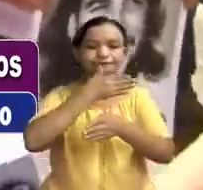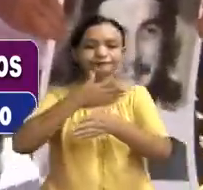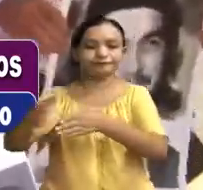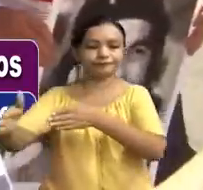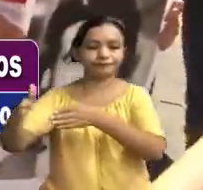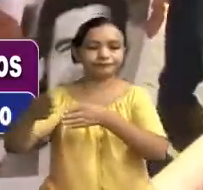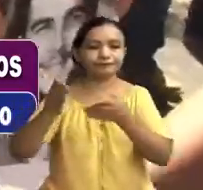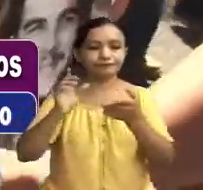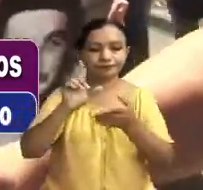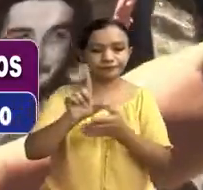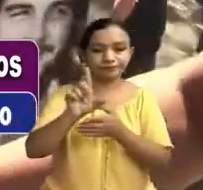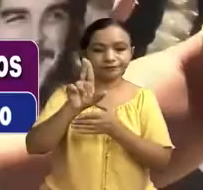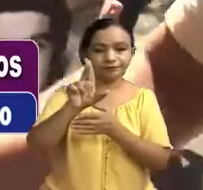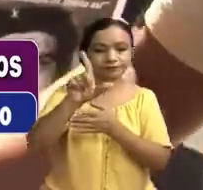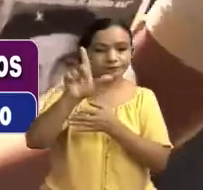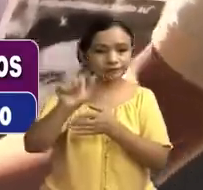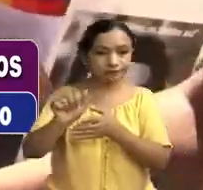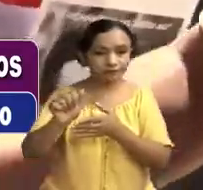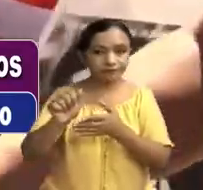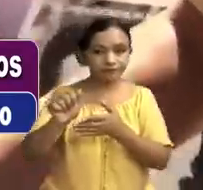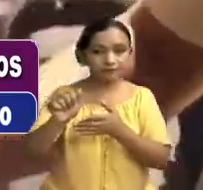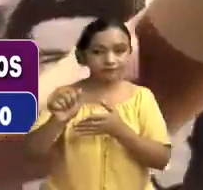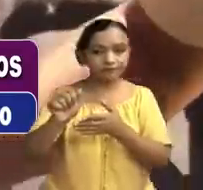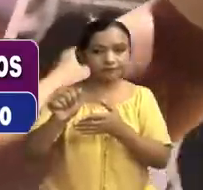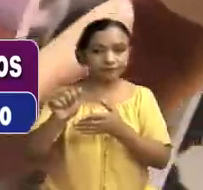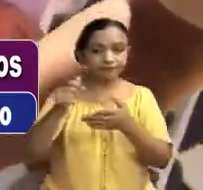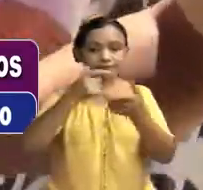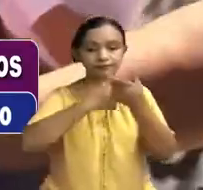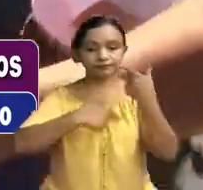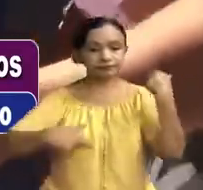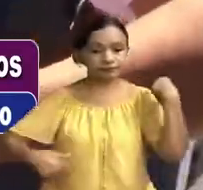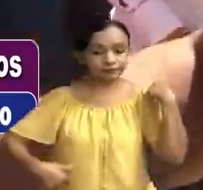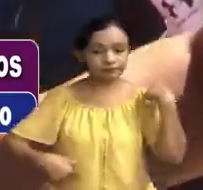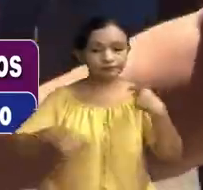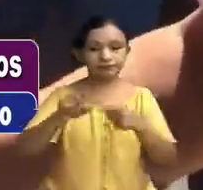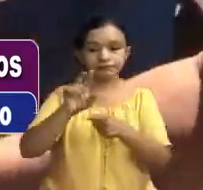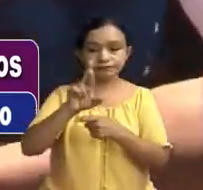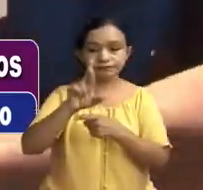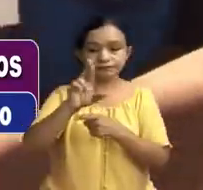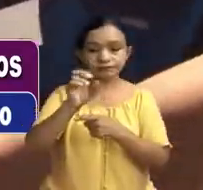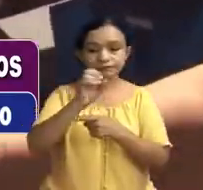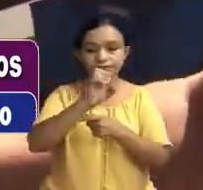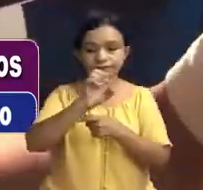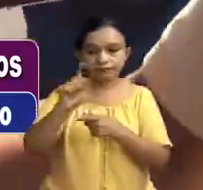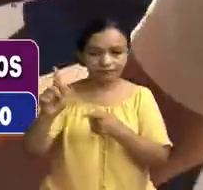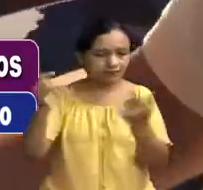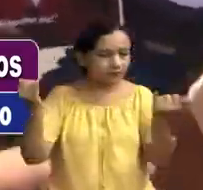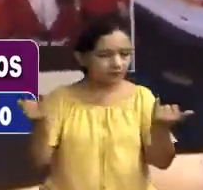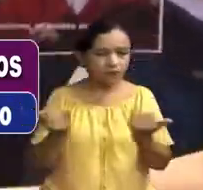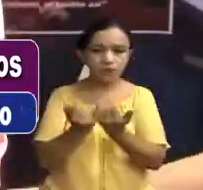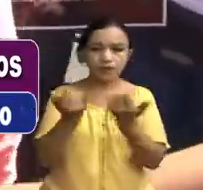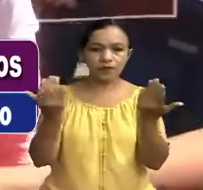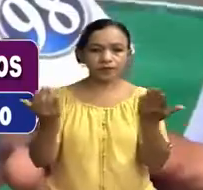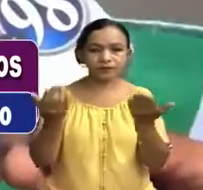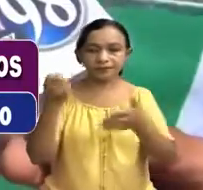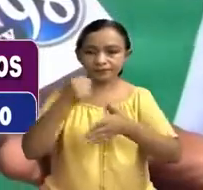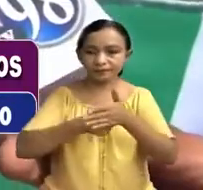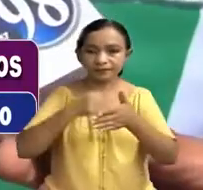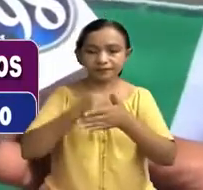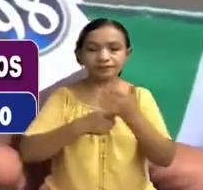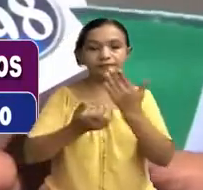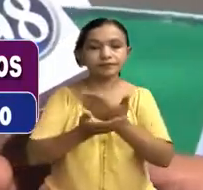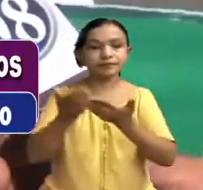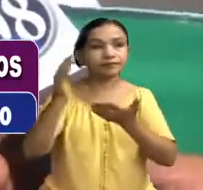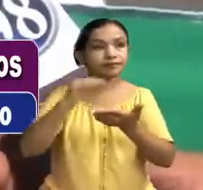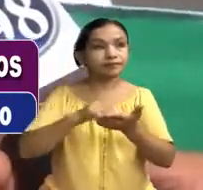políticamente a Lula, ¿verdad? Sacan del juego a la presidenta Dilma Rousseff, es un golpe de Estado. Y ahí está la lucha de nuevo